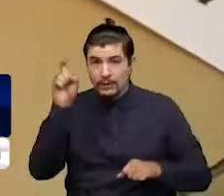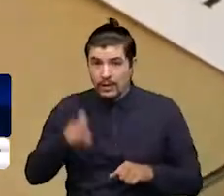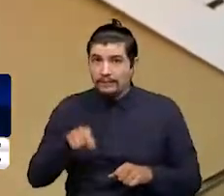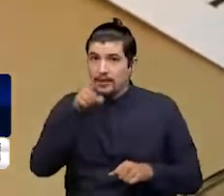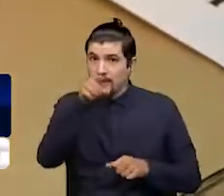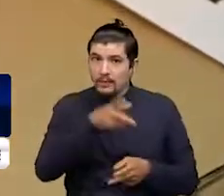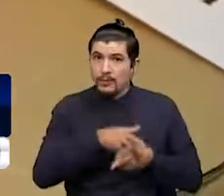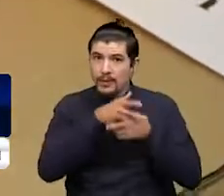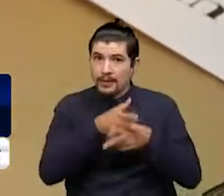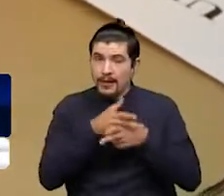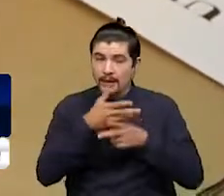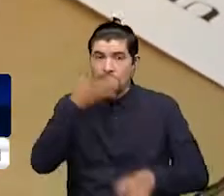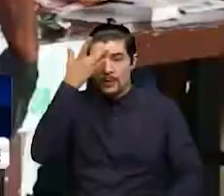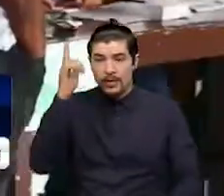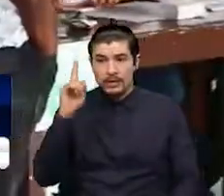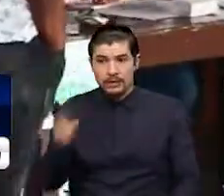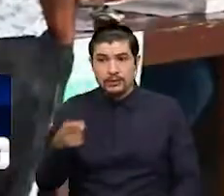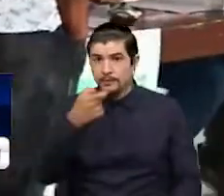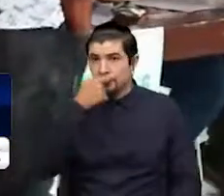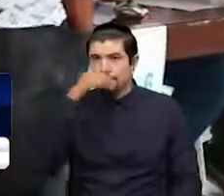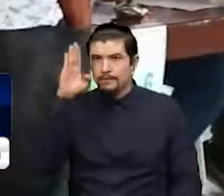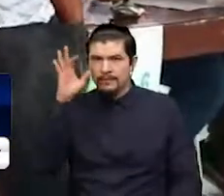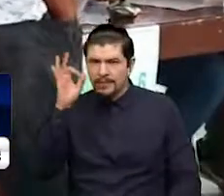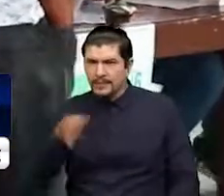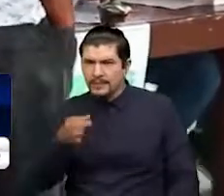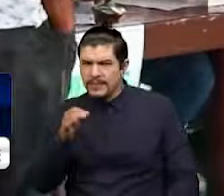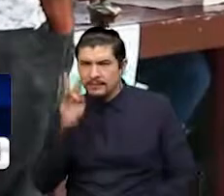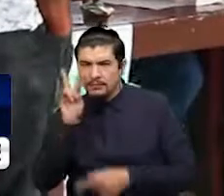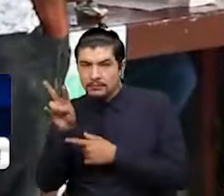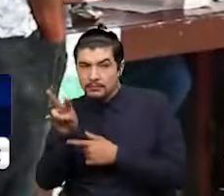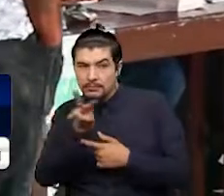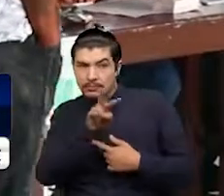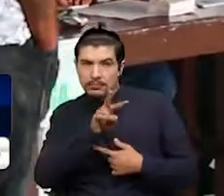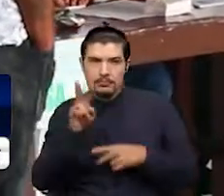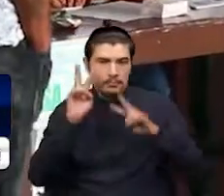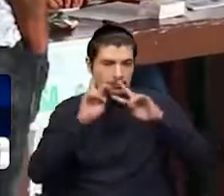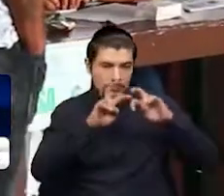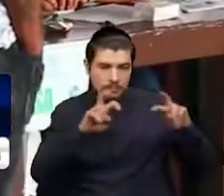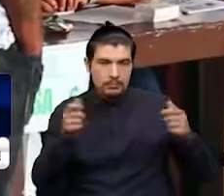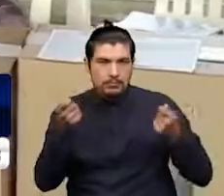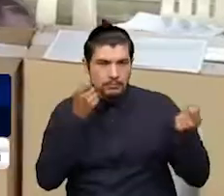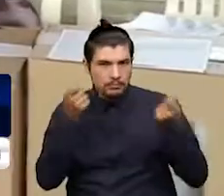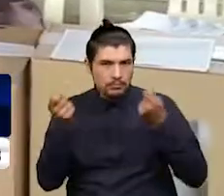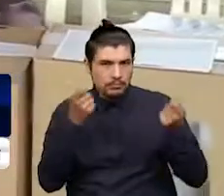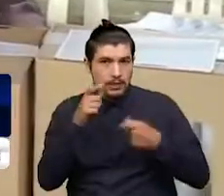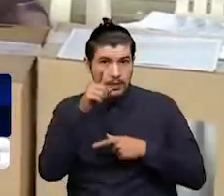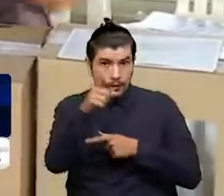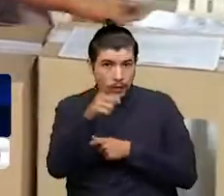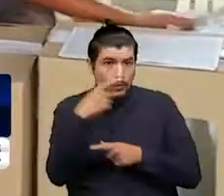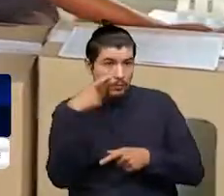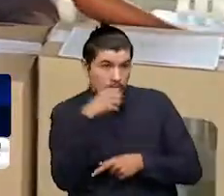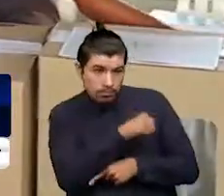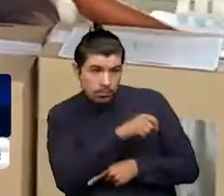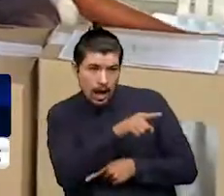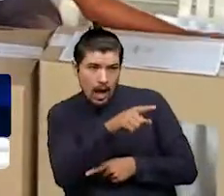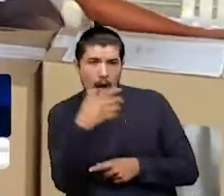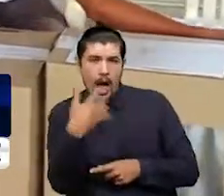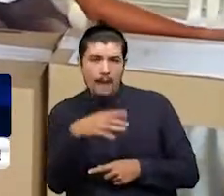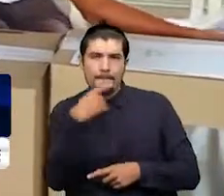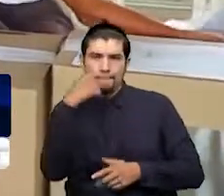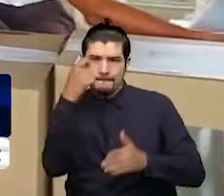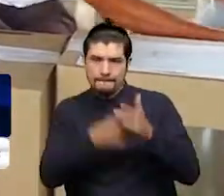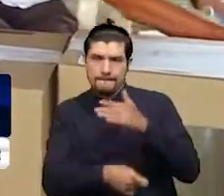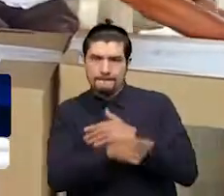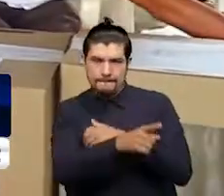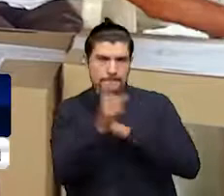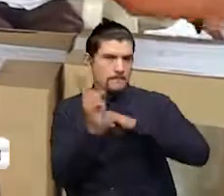porque las autoridades de tránsito estarán realizando los respectivos operativos de control y serán sancionados en caso tal de incumplir